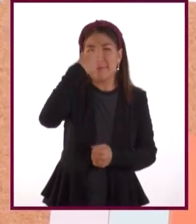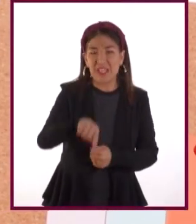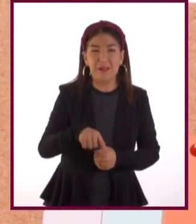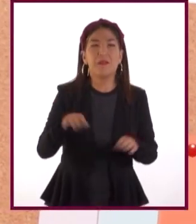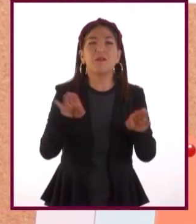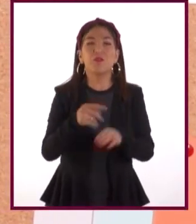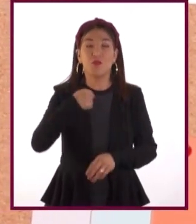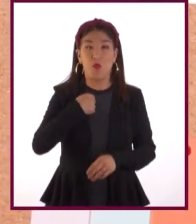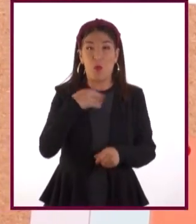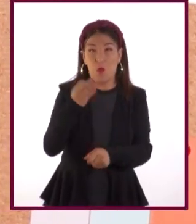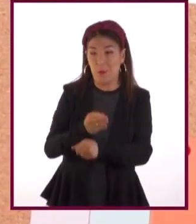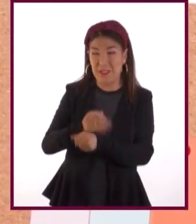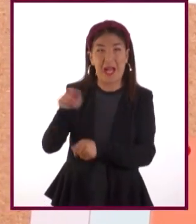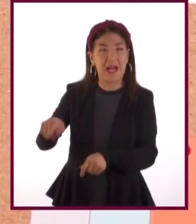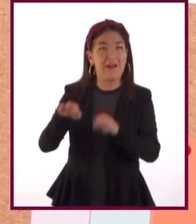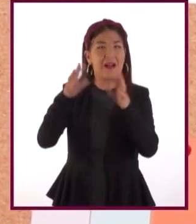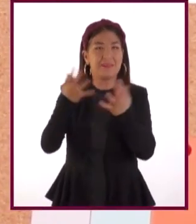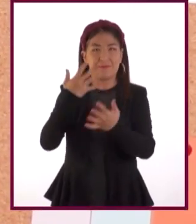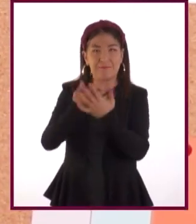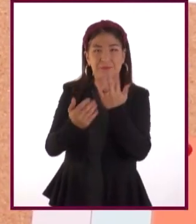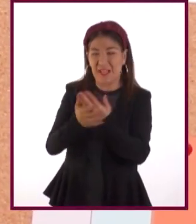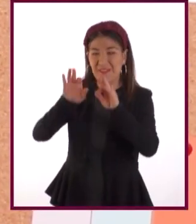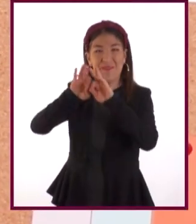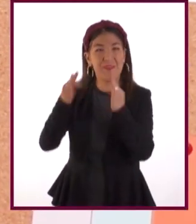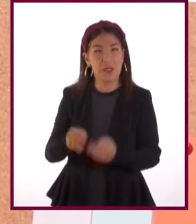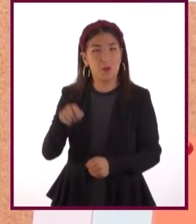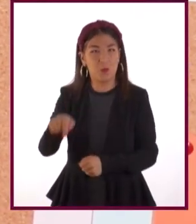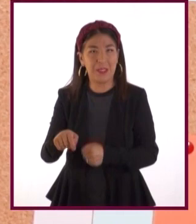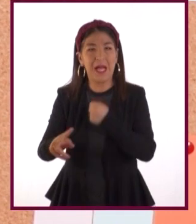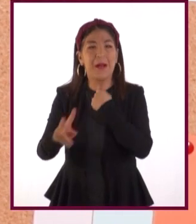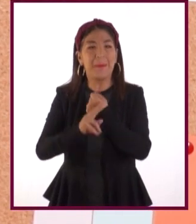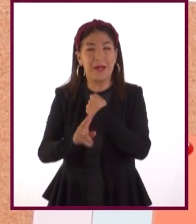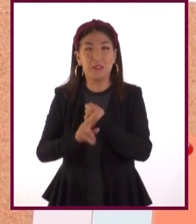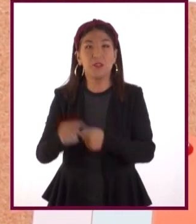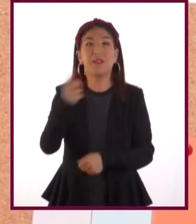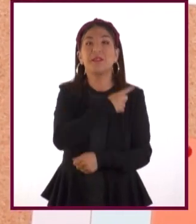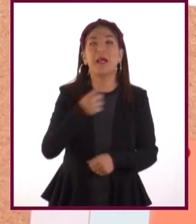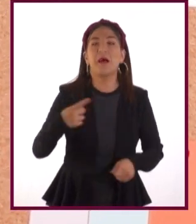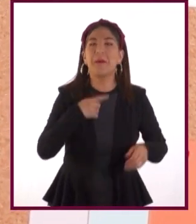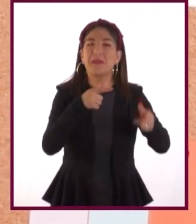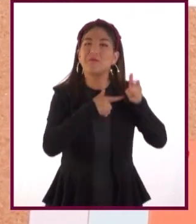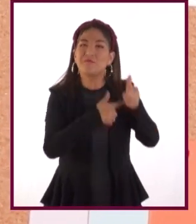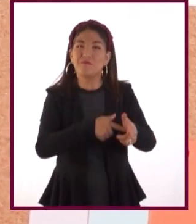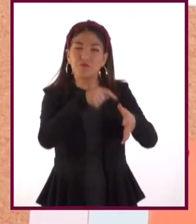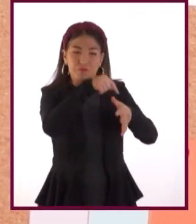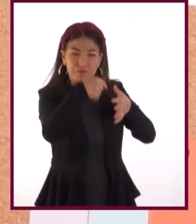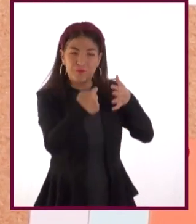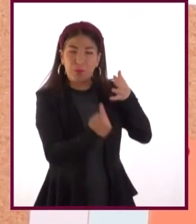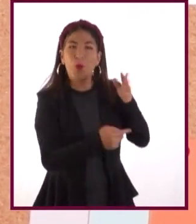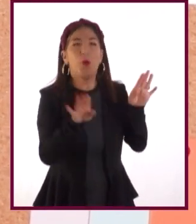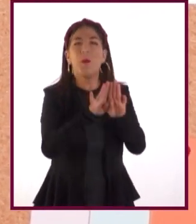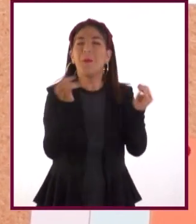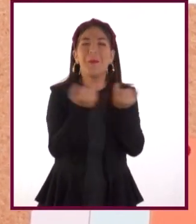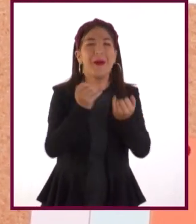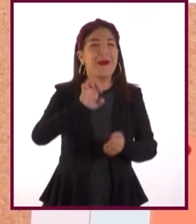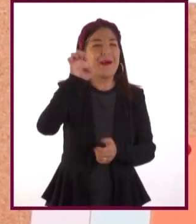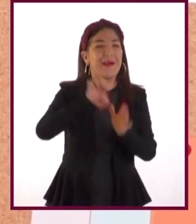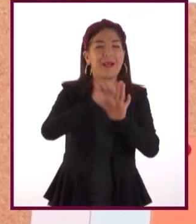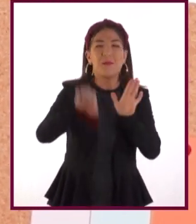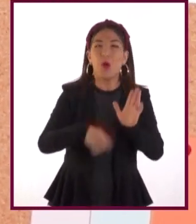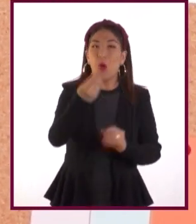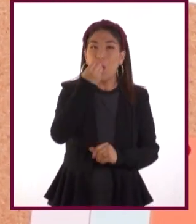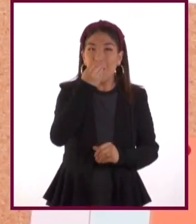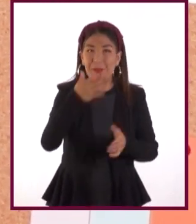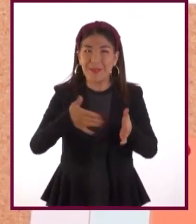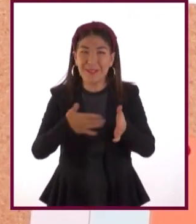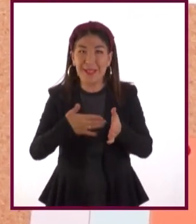El juego consistirá en que yo voy a hacer una figura con estos vasos. Para hacer la figura, tengo que seguir instrucciones, tal como con una receta